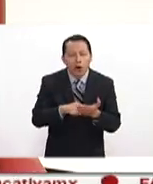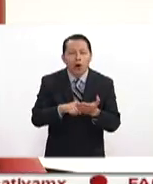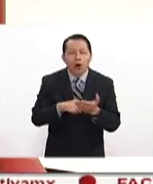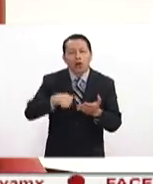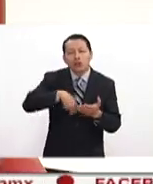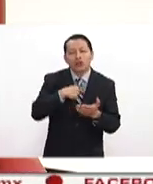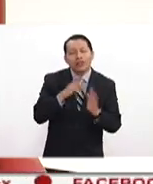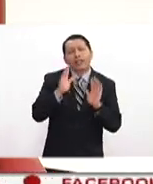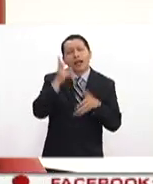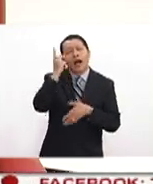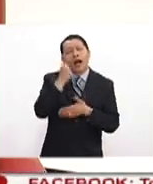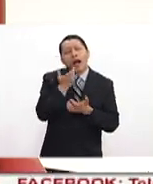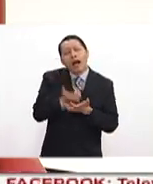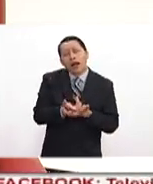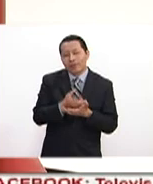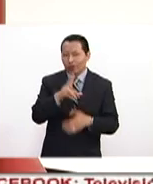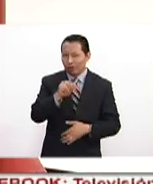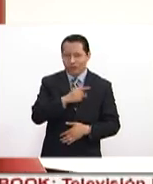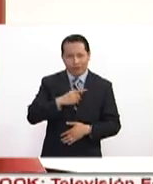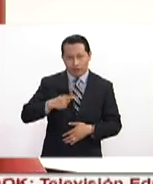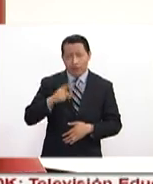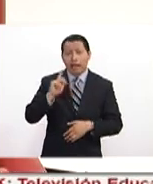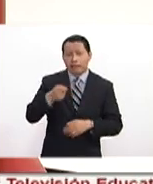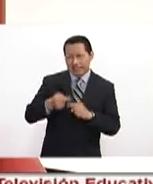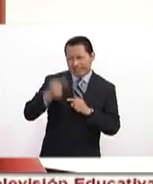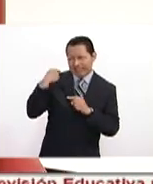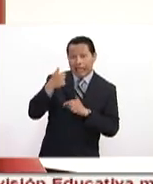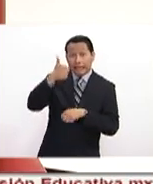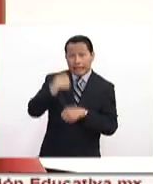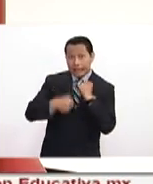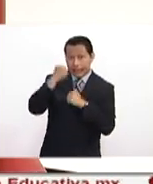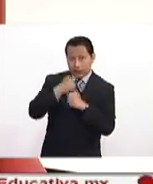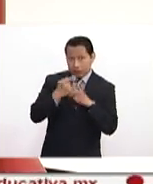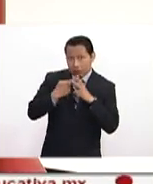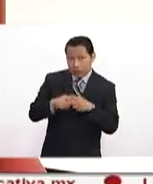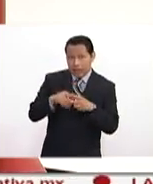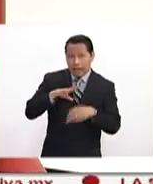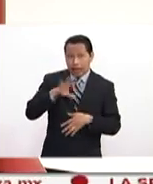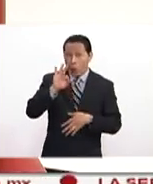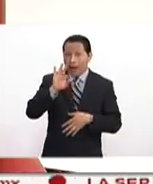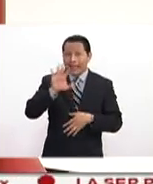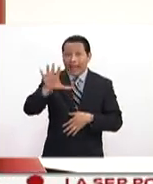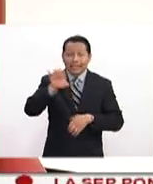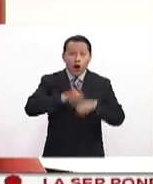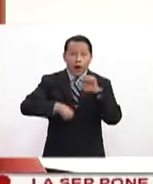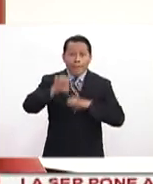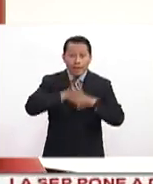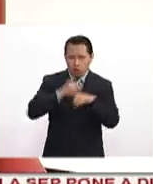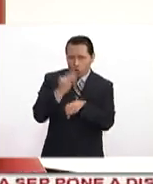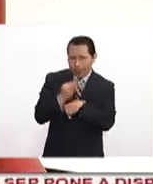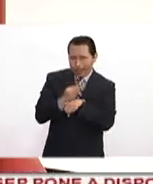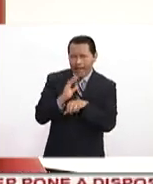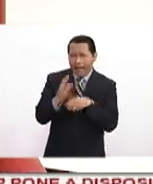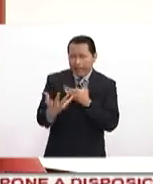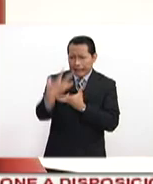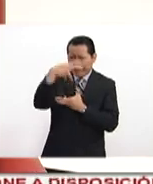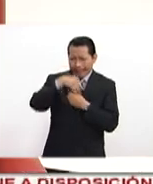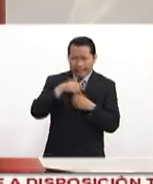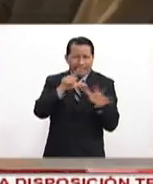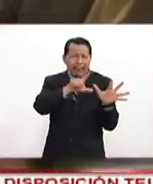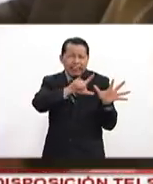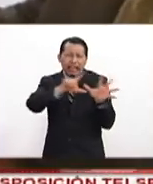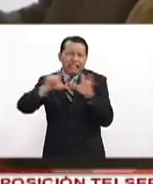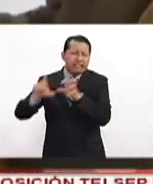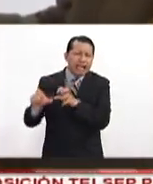esfuerzos. En el reto, por ejemplo, cuando empezamos hace 6 años éramos 45 empresas, hoy en día somos ya casi